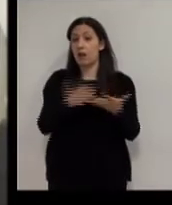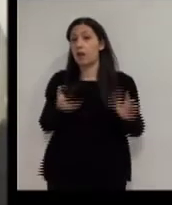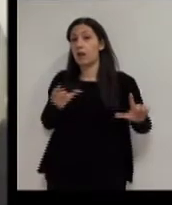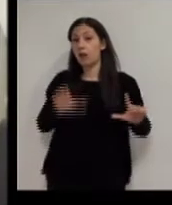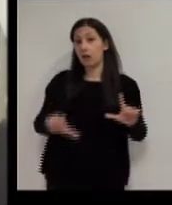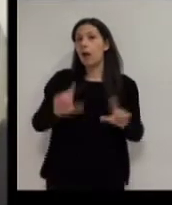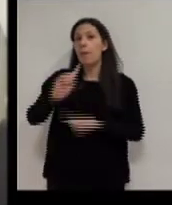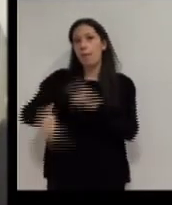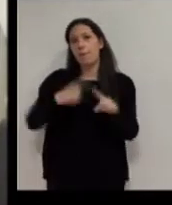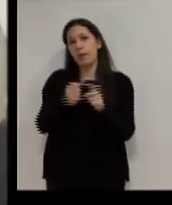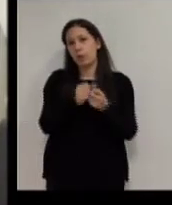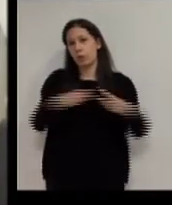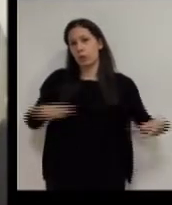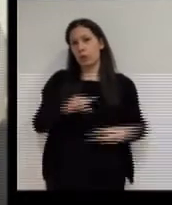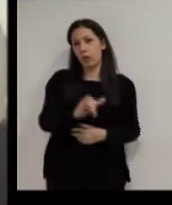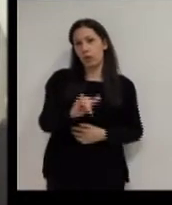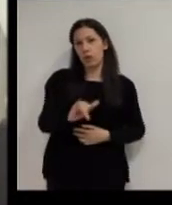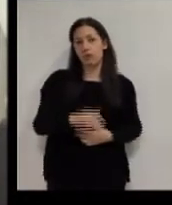y con subtitulado.